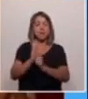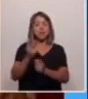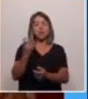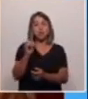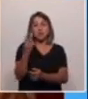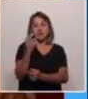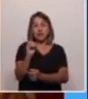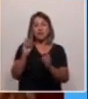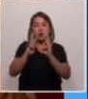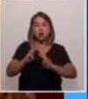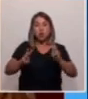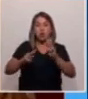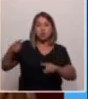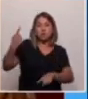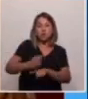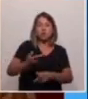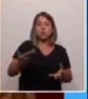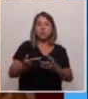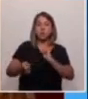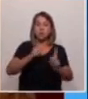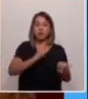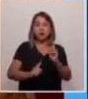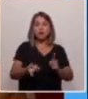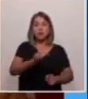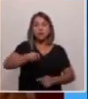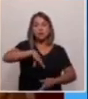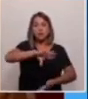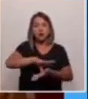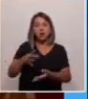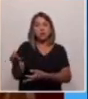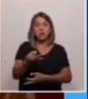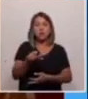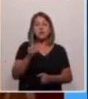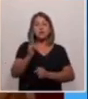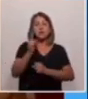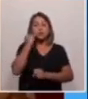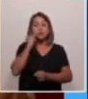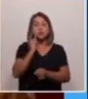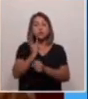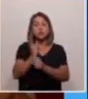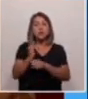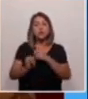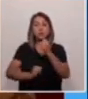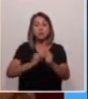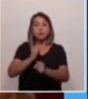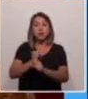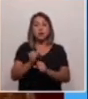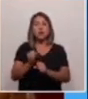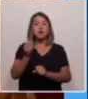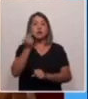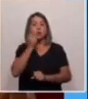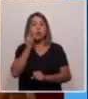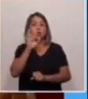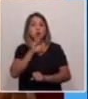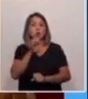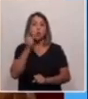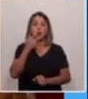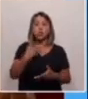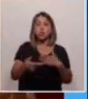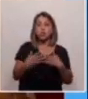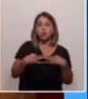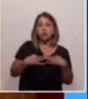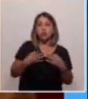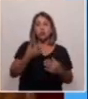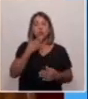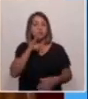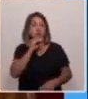nos diga cómo tenemos que gobernar nuestro país y que nos digan los organismos internacionales lo que podemos o no podemos hacer, de qué color vestirnos y en qué momento hablar y no